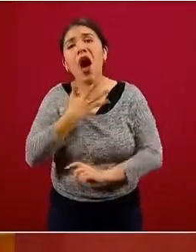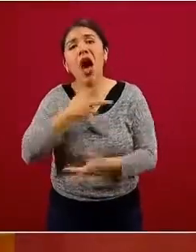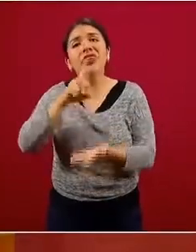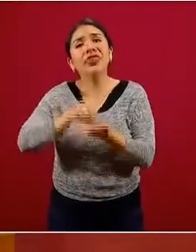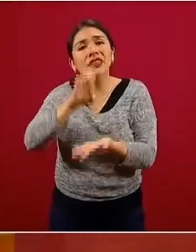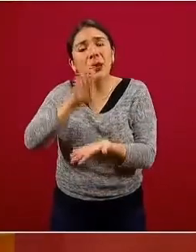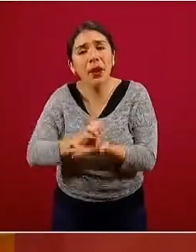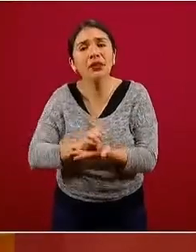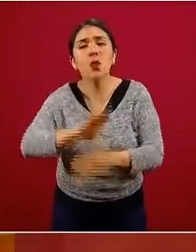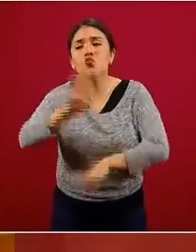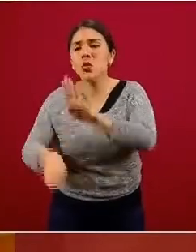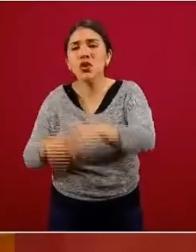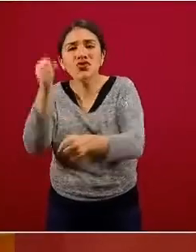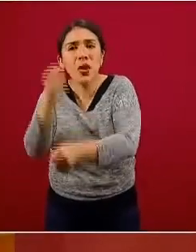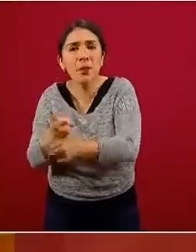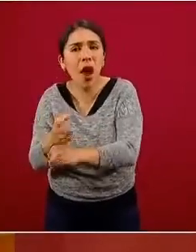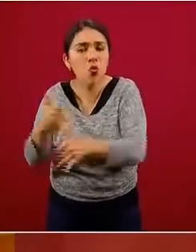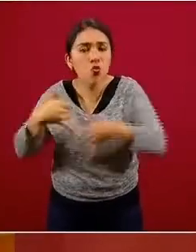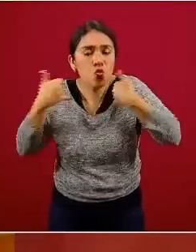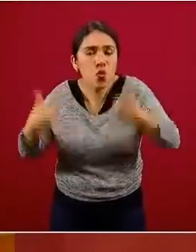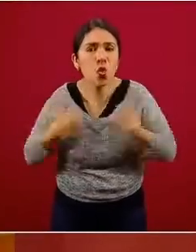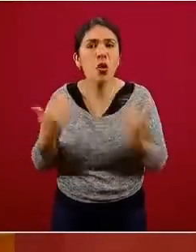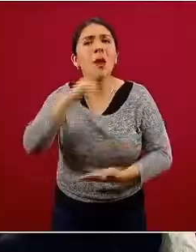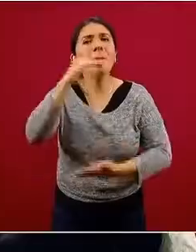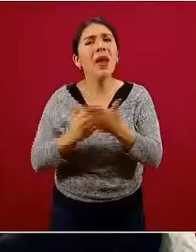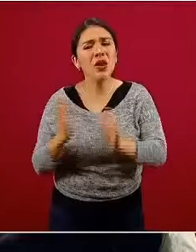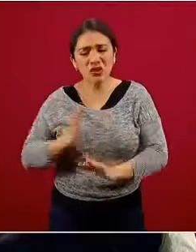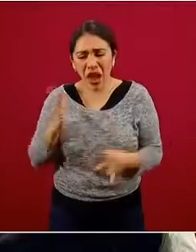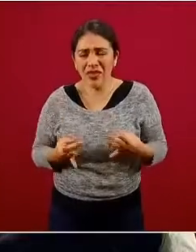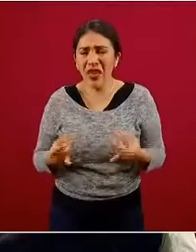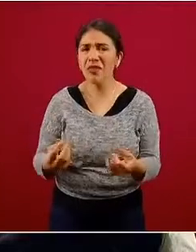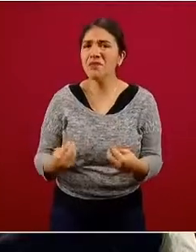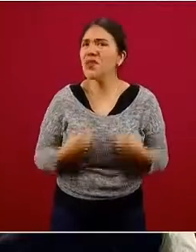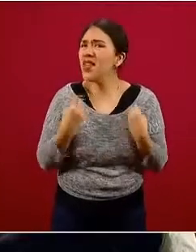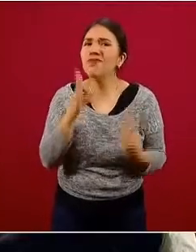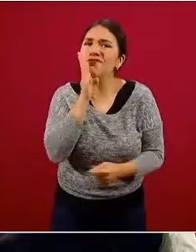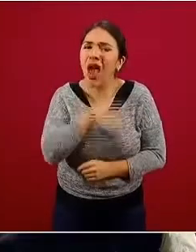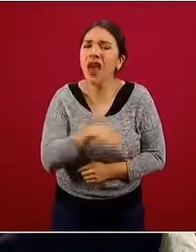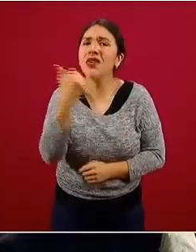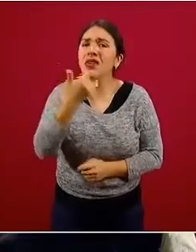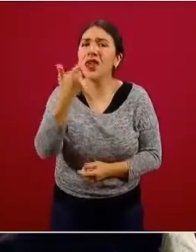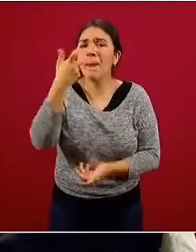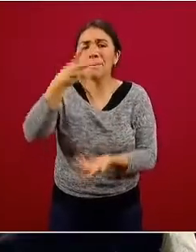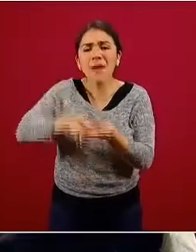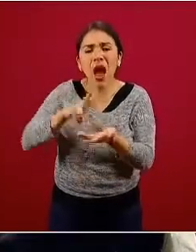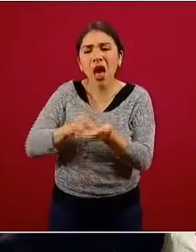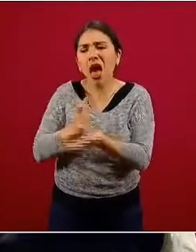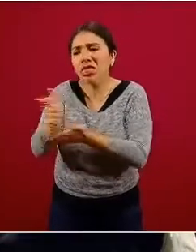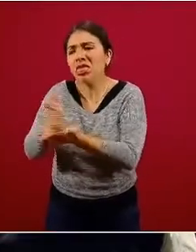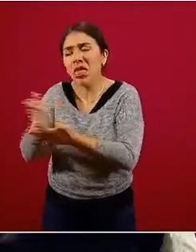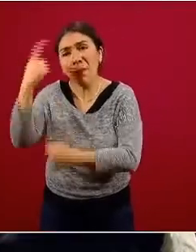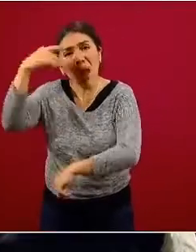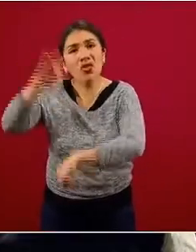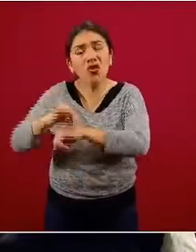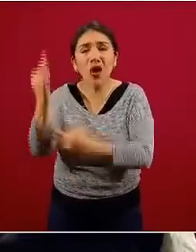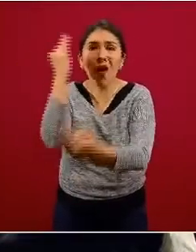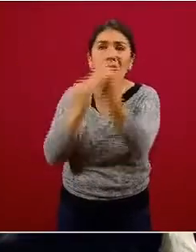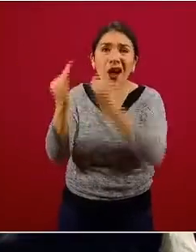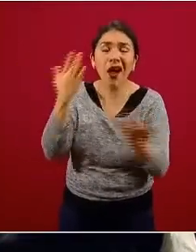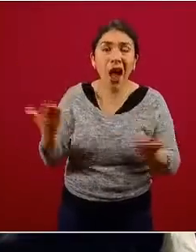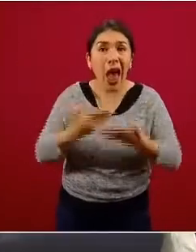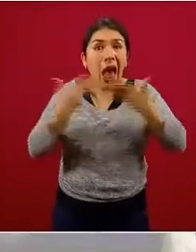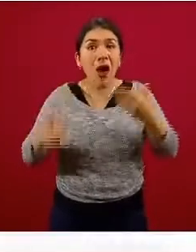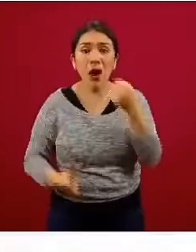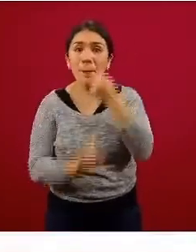discapacidad, mortalidad temprana, reducción de la calidad de vida y también altos costos en la salud. Pero ahora la pandemia